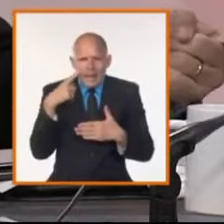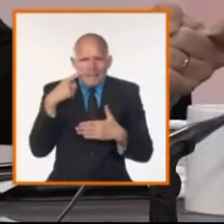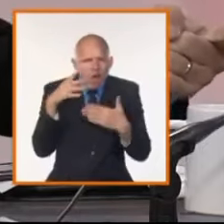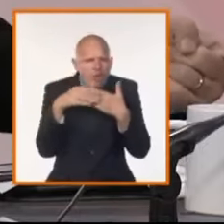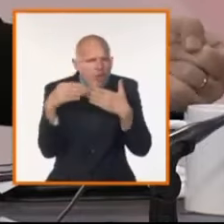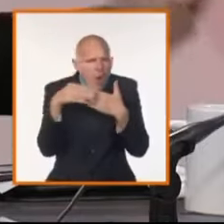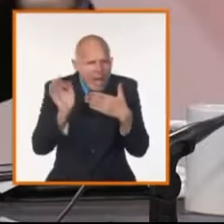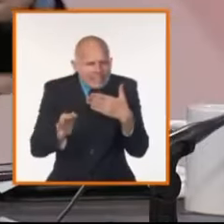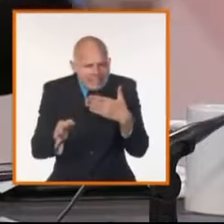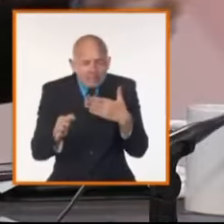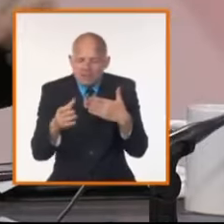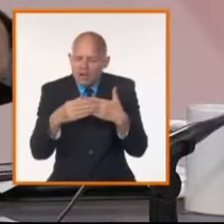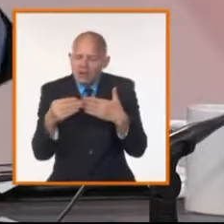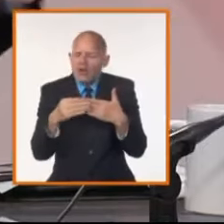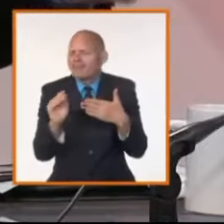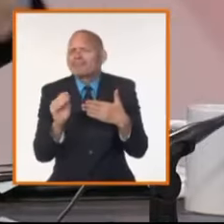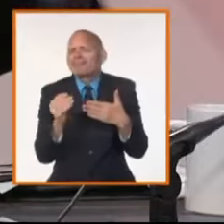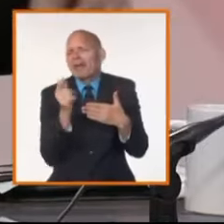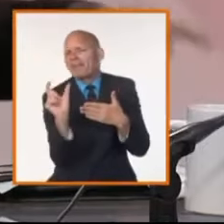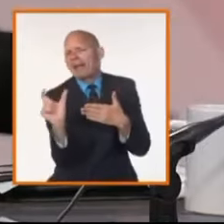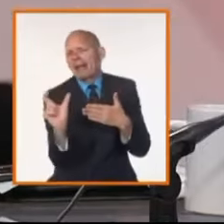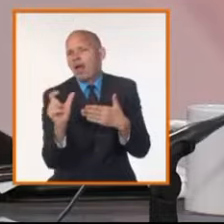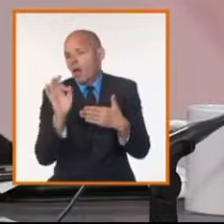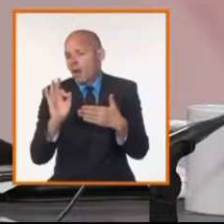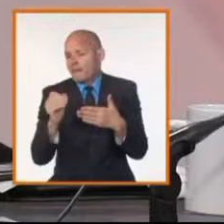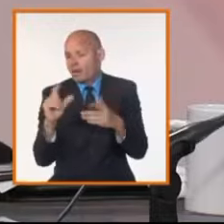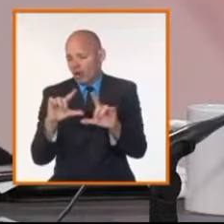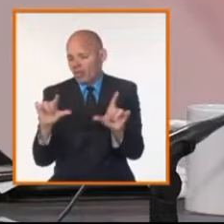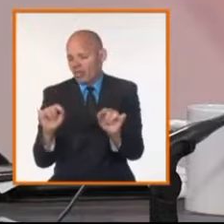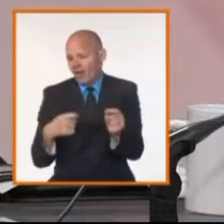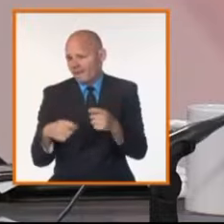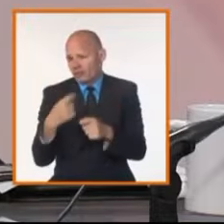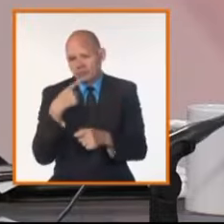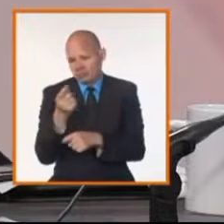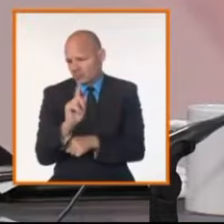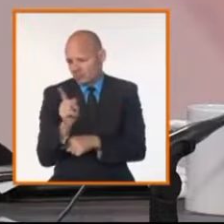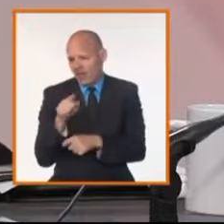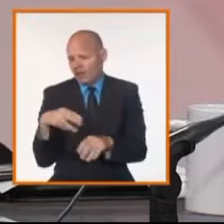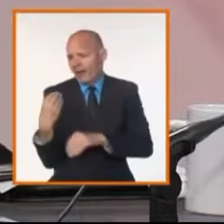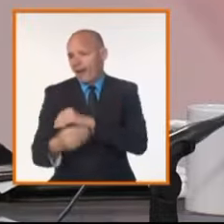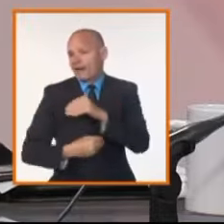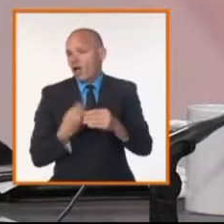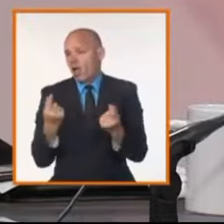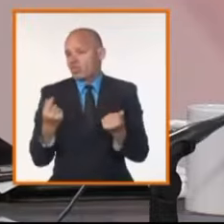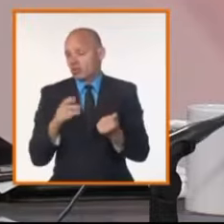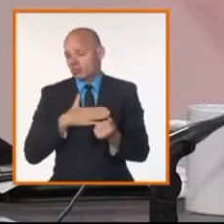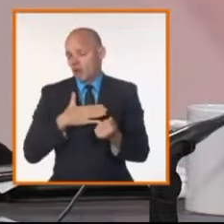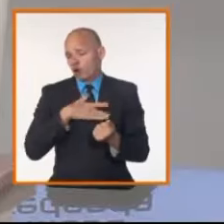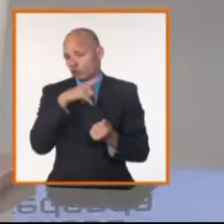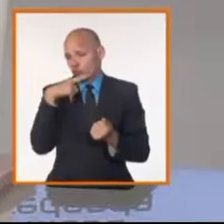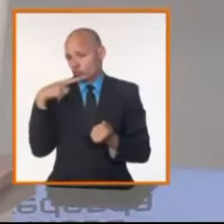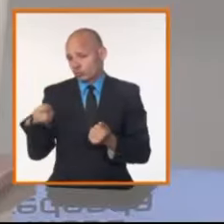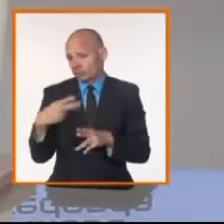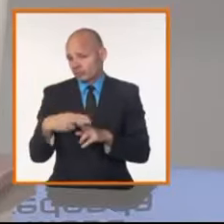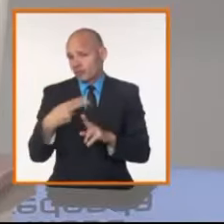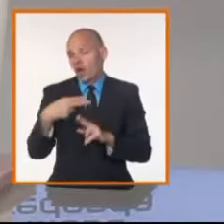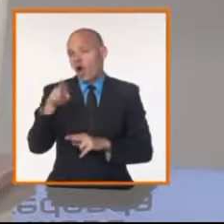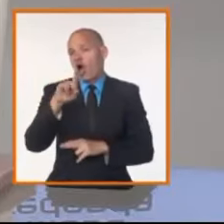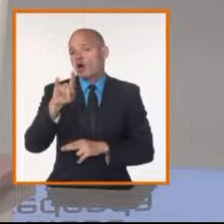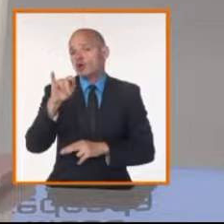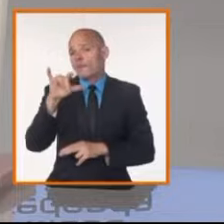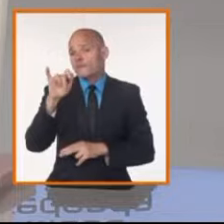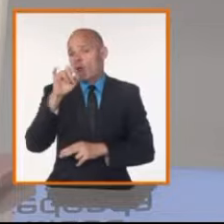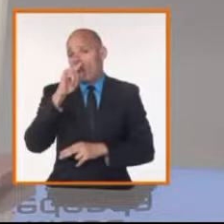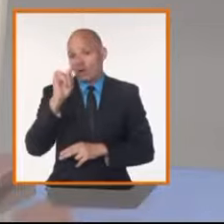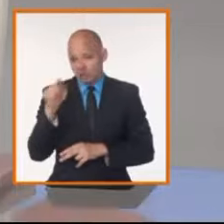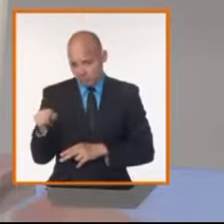utilizan han ido a un intercambio mira y ese detalle es muy interesante porque tiene